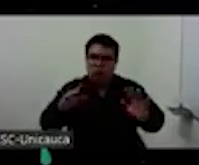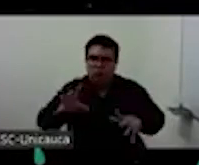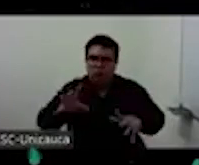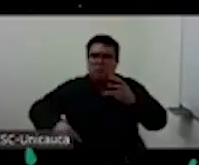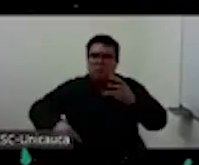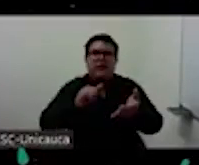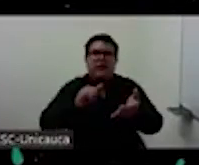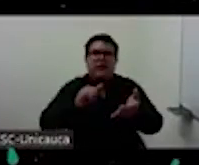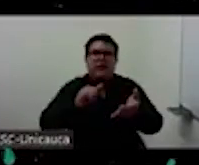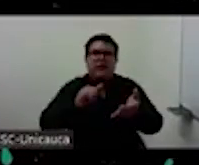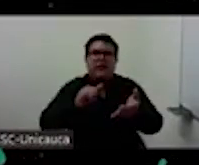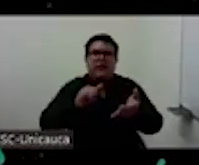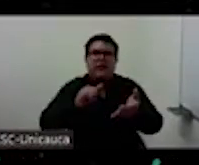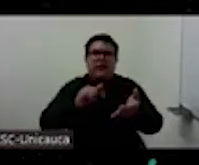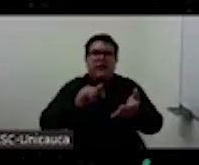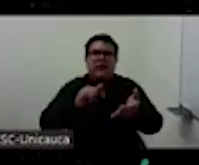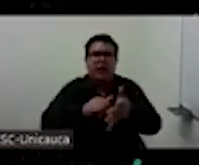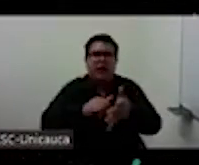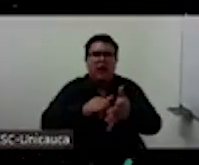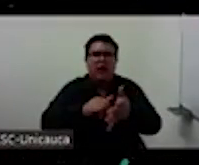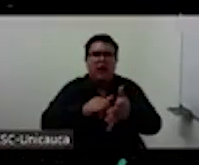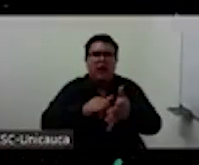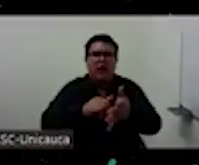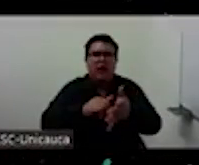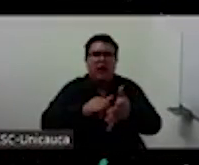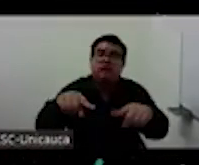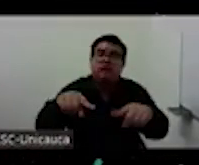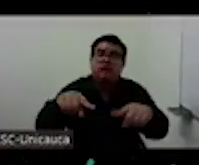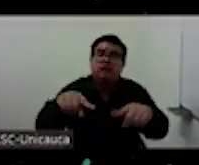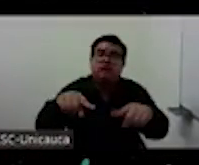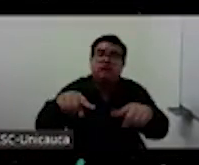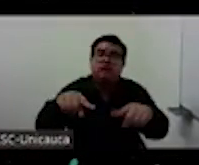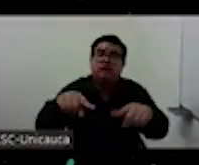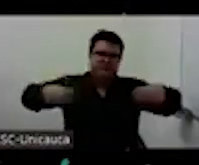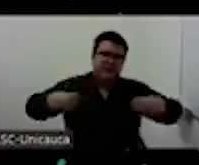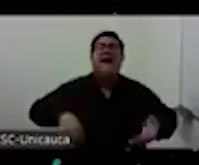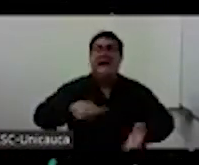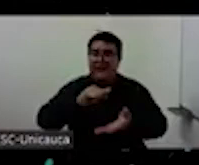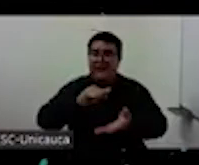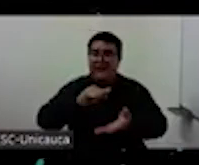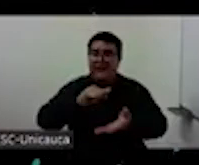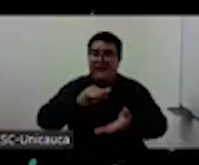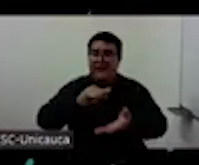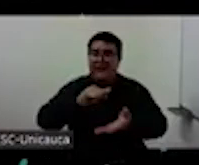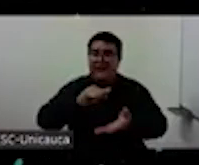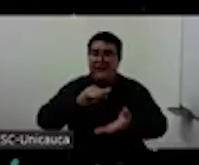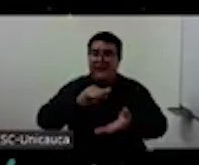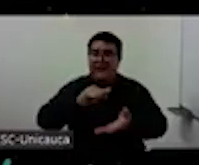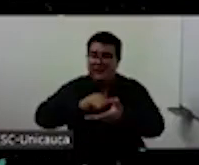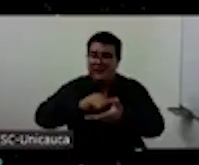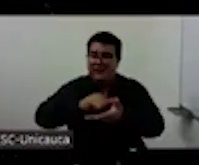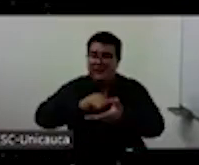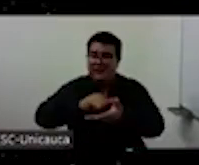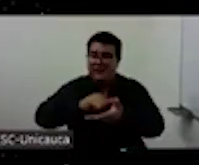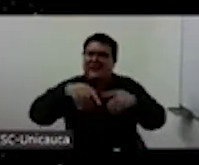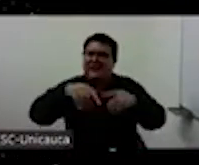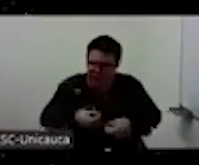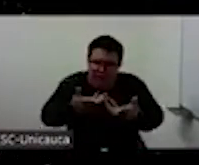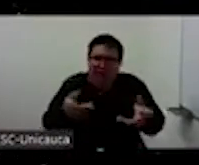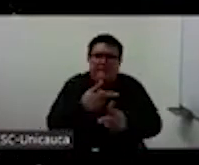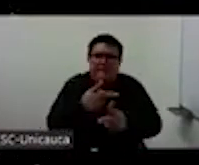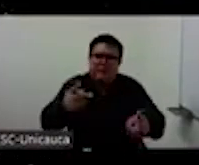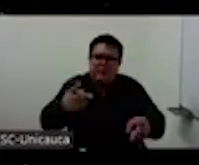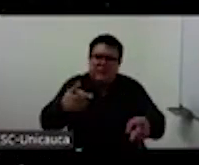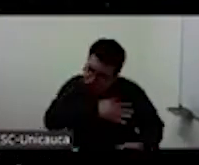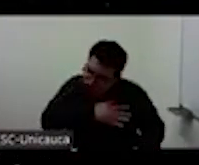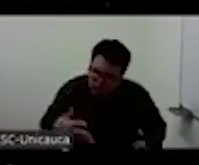rituales o cuestiones políticas. Entonces, el oficio de tejer conlleva regalar tiempo, entregarse a los demás, como también un